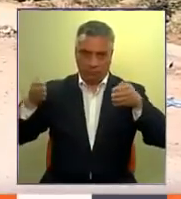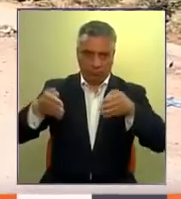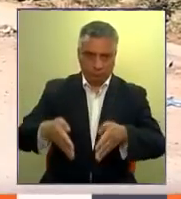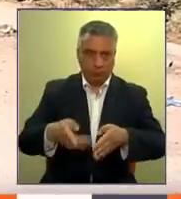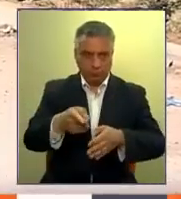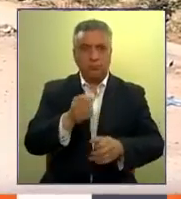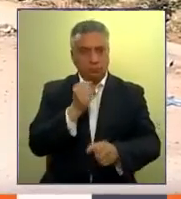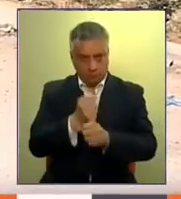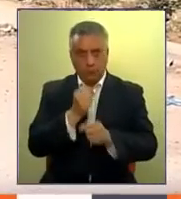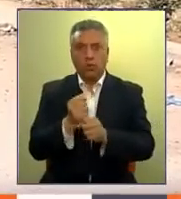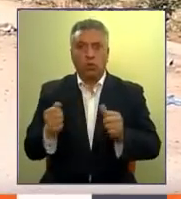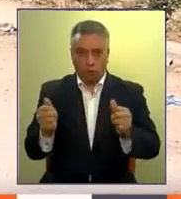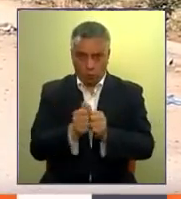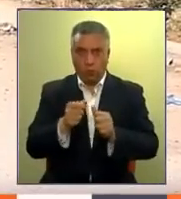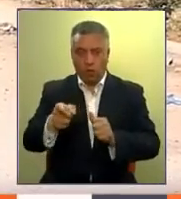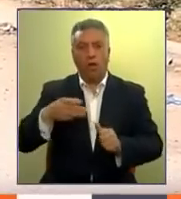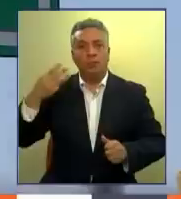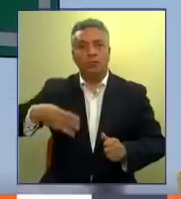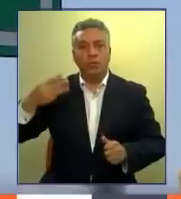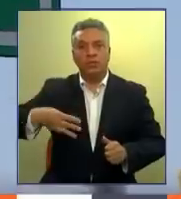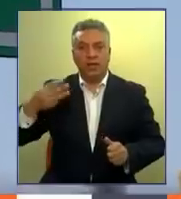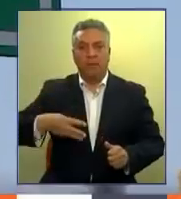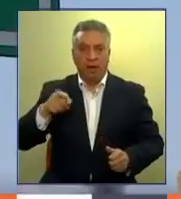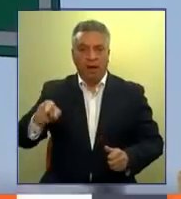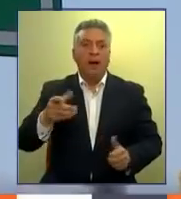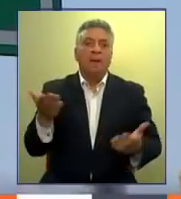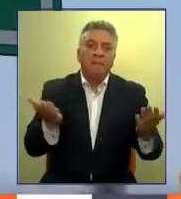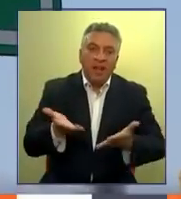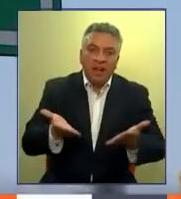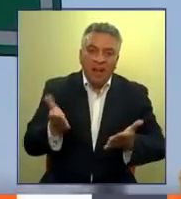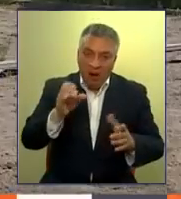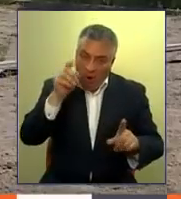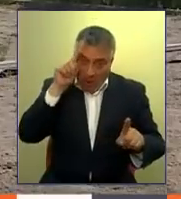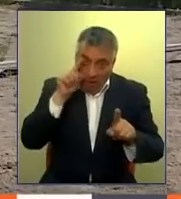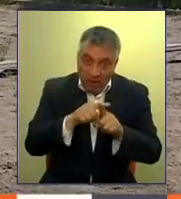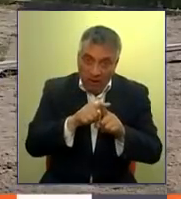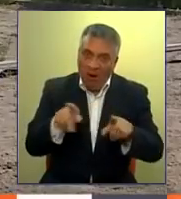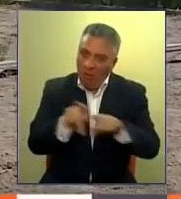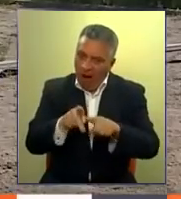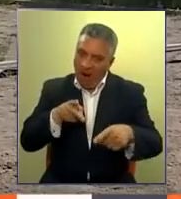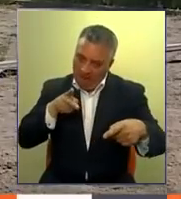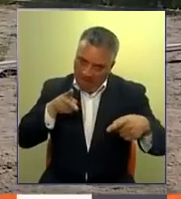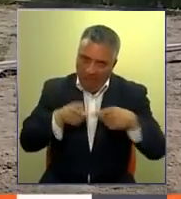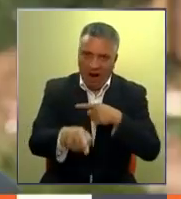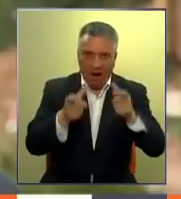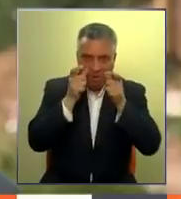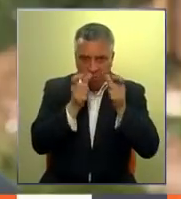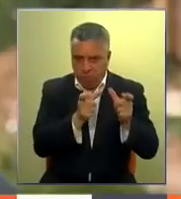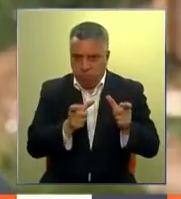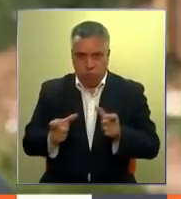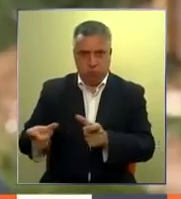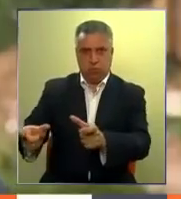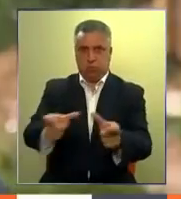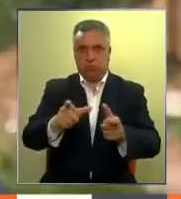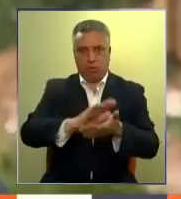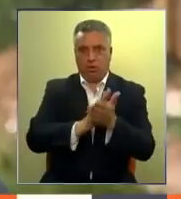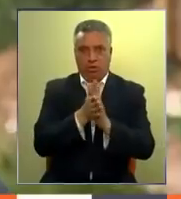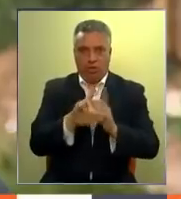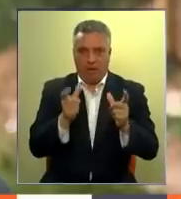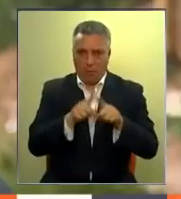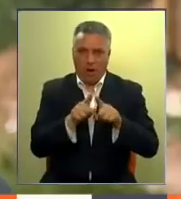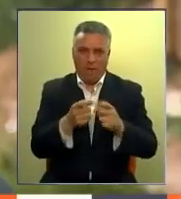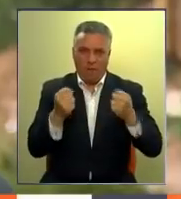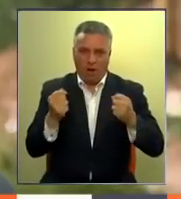trabajado en conjunto con el municipio de renca con la finalidad de intervenir esa zona de qué forma por parte